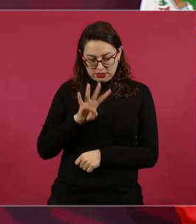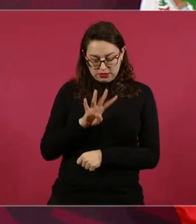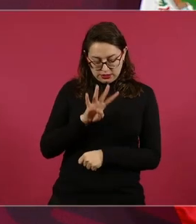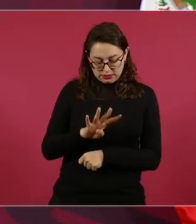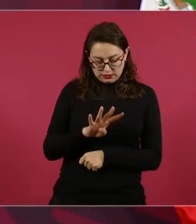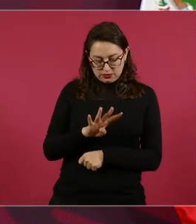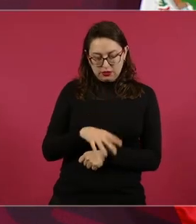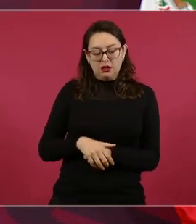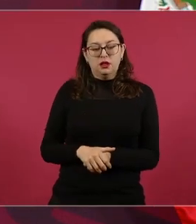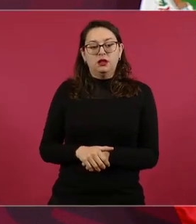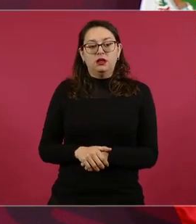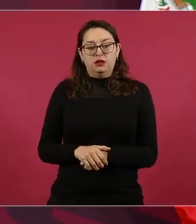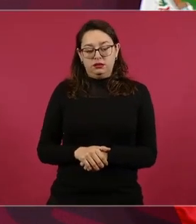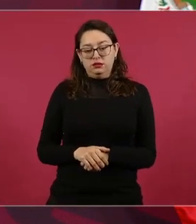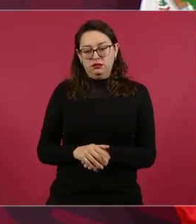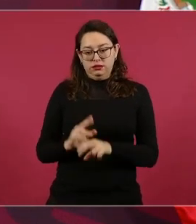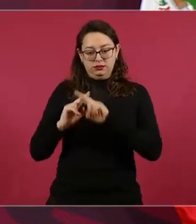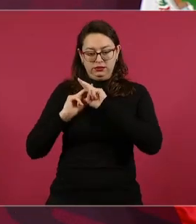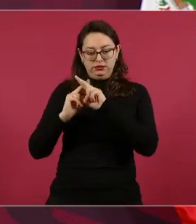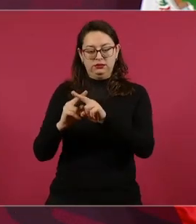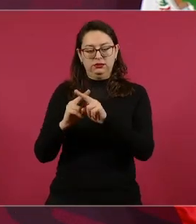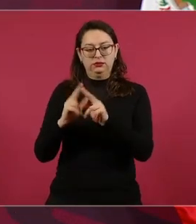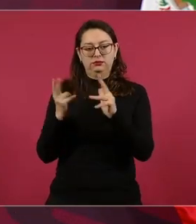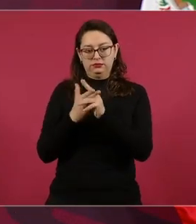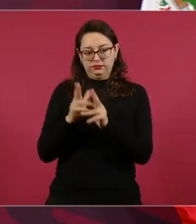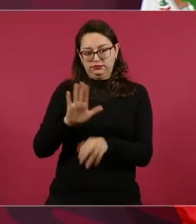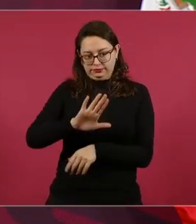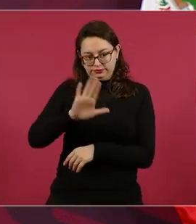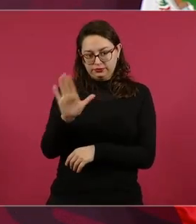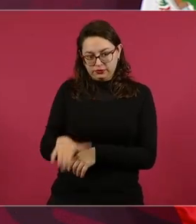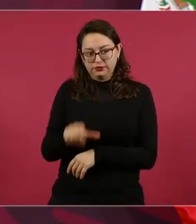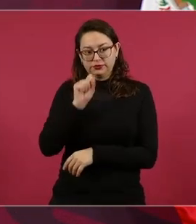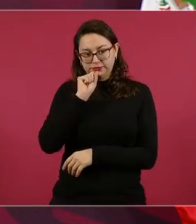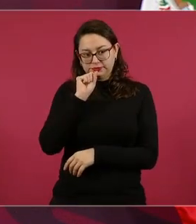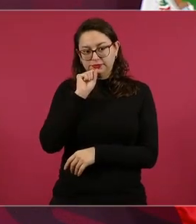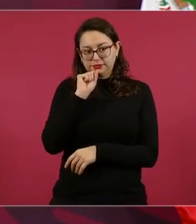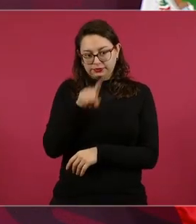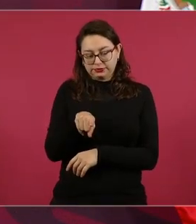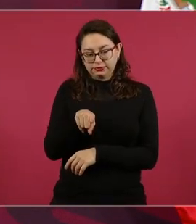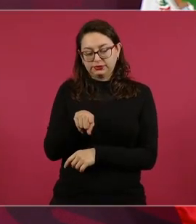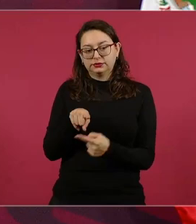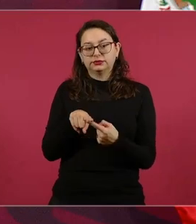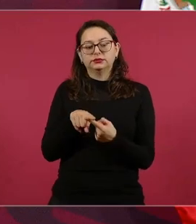su asesinato, los 100 años.